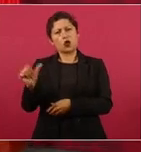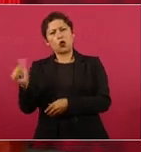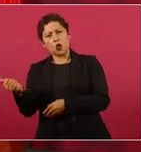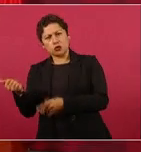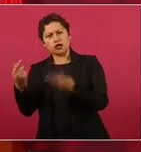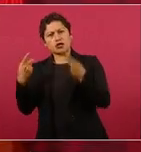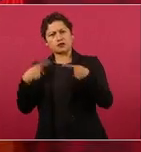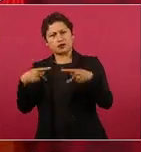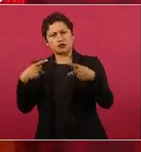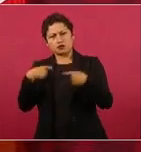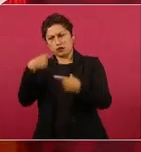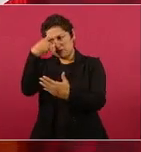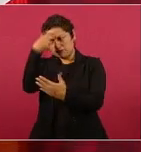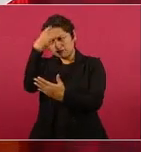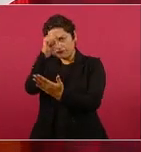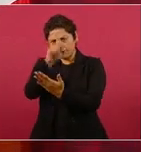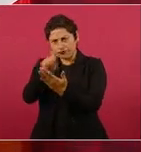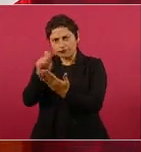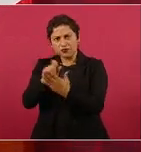cantautores cubanos